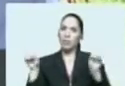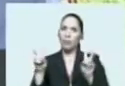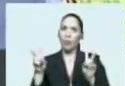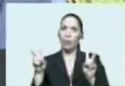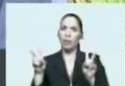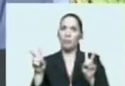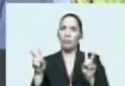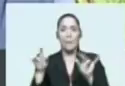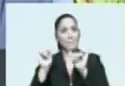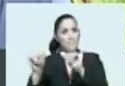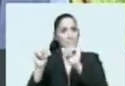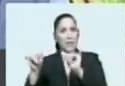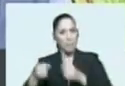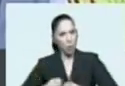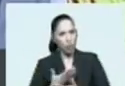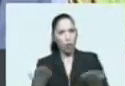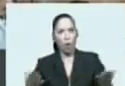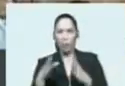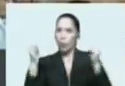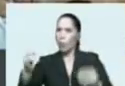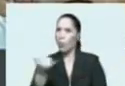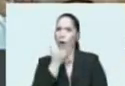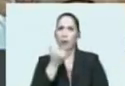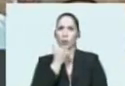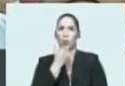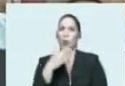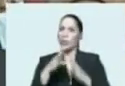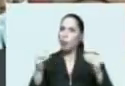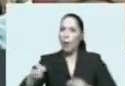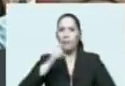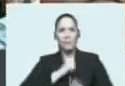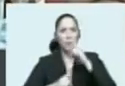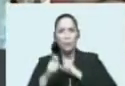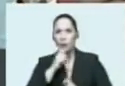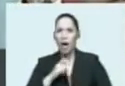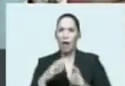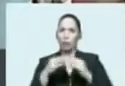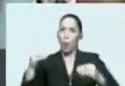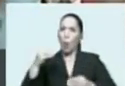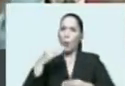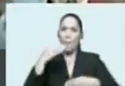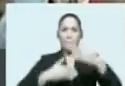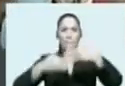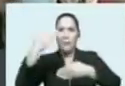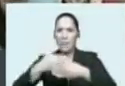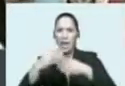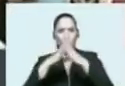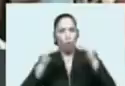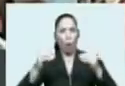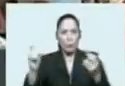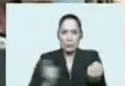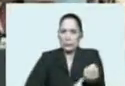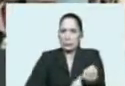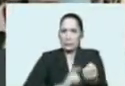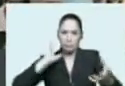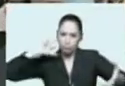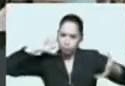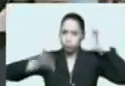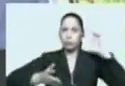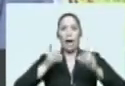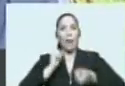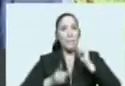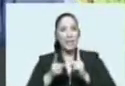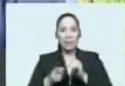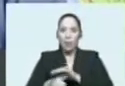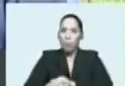con todas las dificultades con todos los obstáculos con todas las rabias que a veces provoca la lentitud